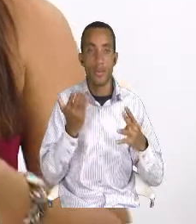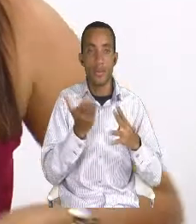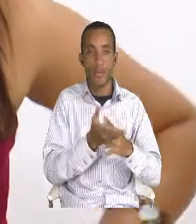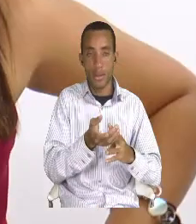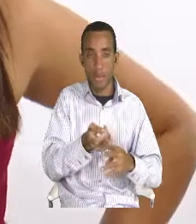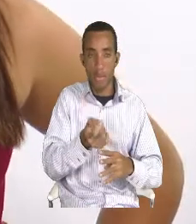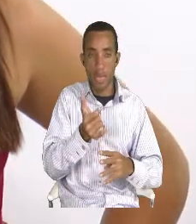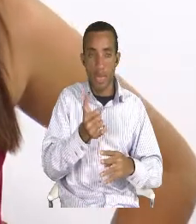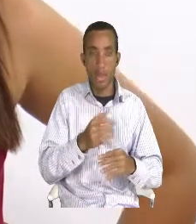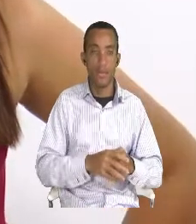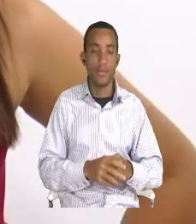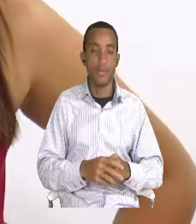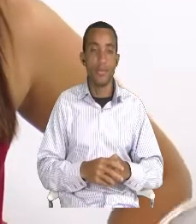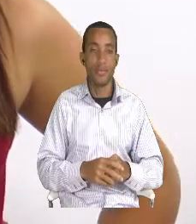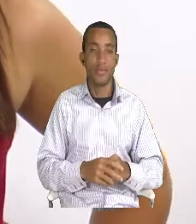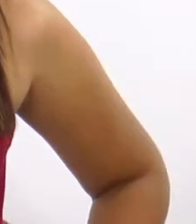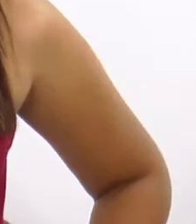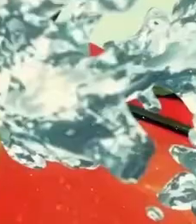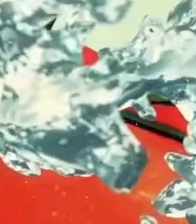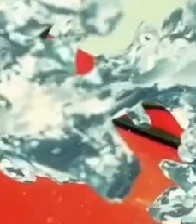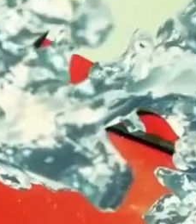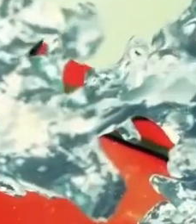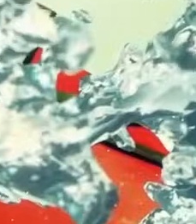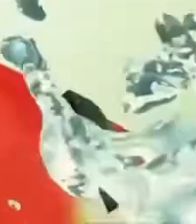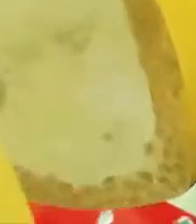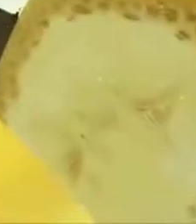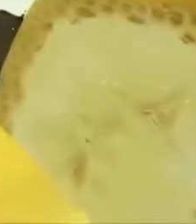Esto es A Pedir de Boca. Ya regresamos.